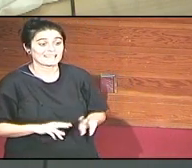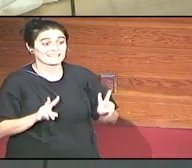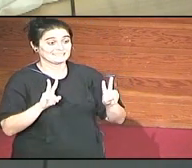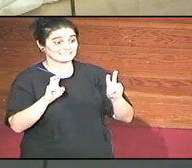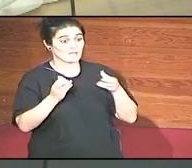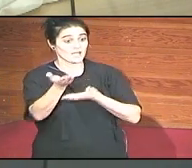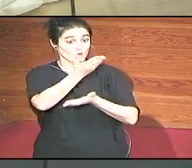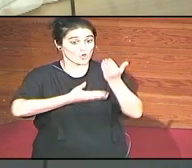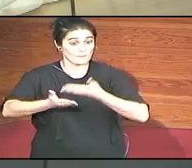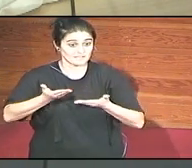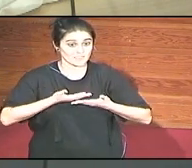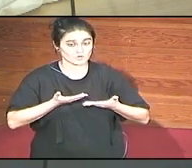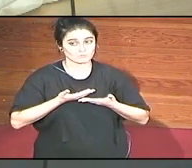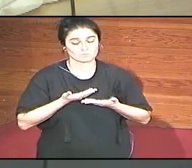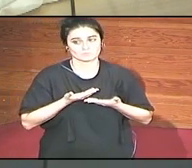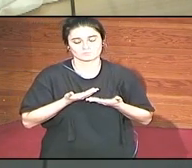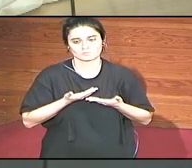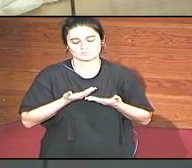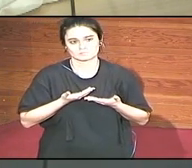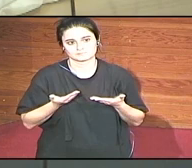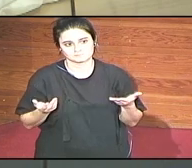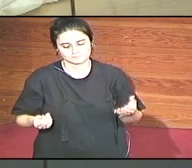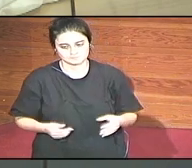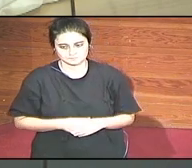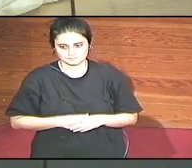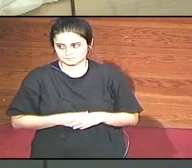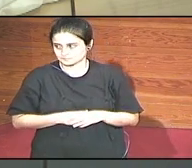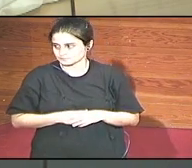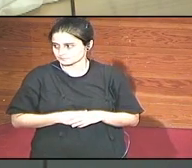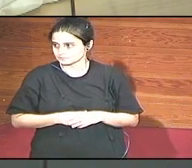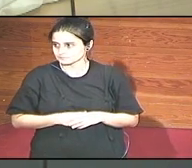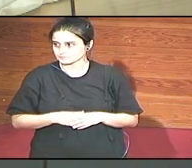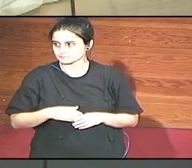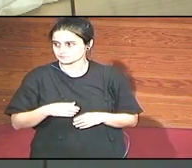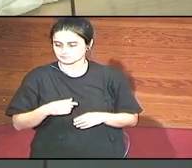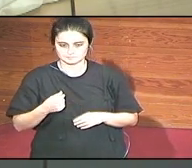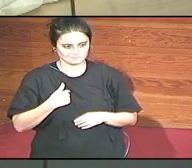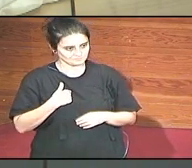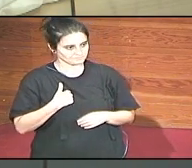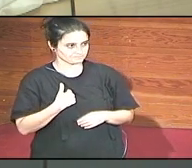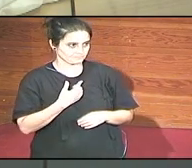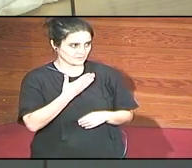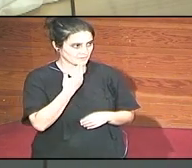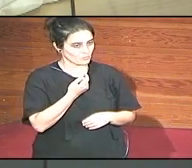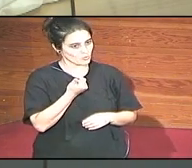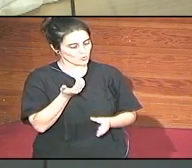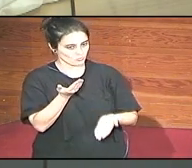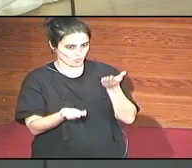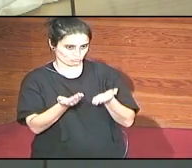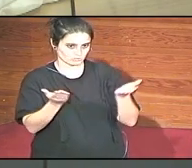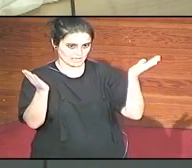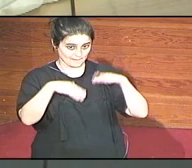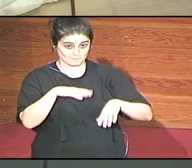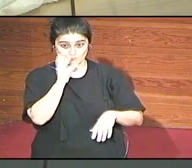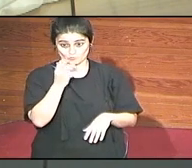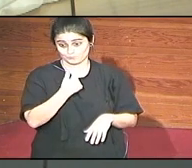cooperación es que siempre me cuesta la cooperación porque generaliza de una manera tremendamente injusto pero hay gente que